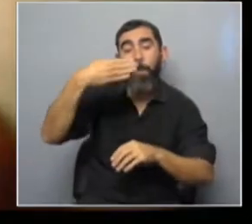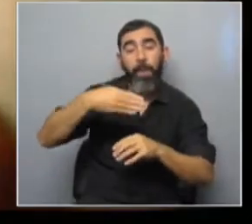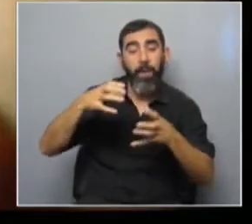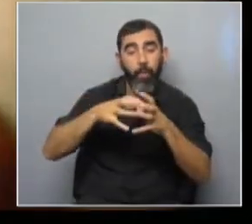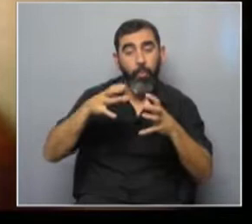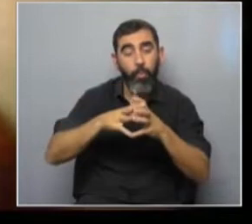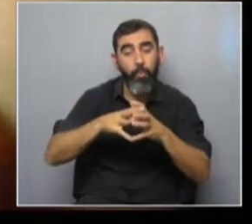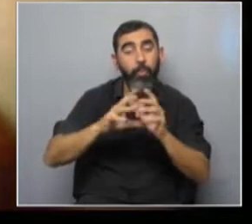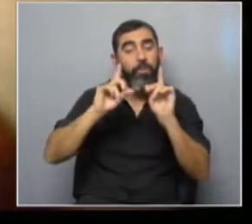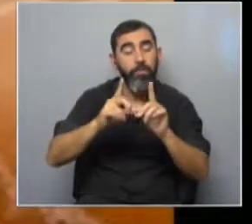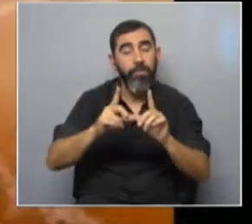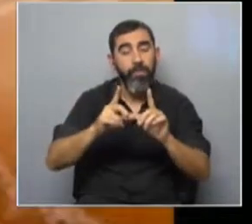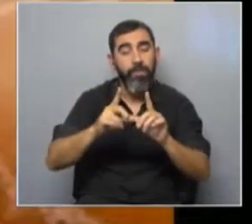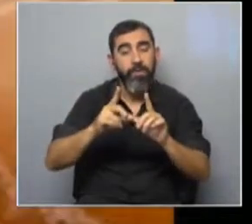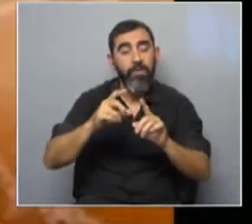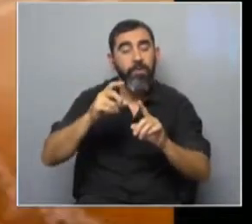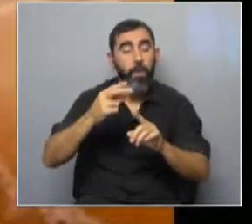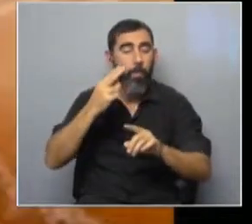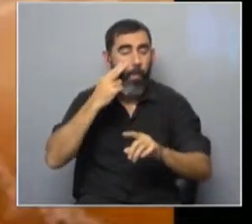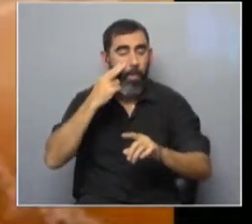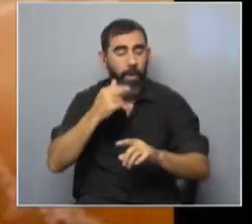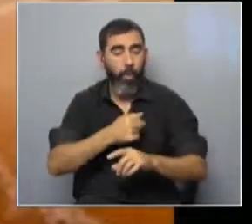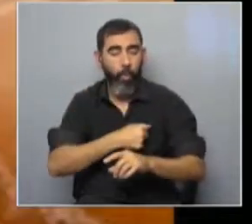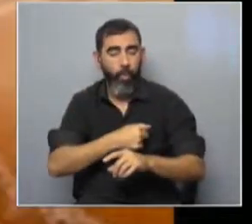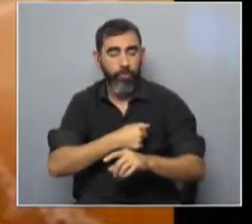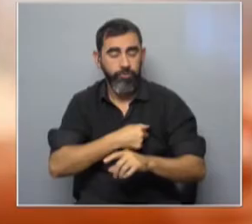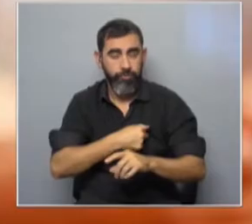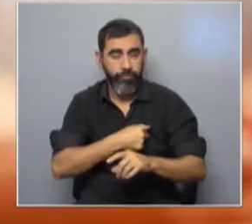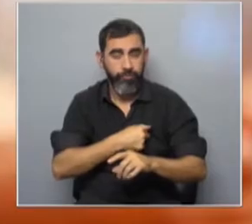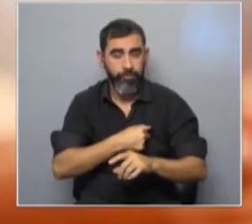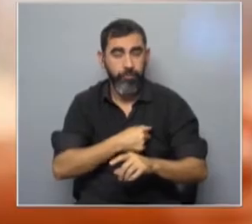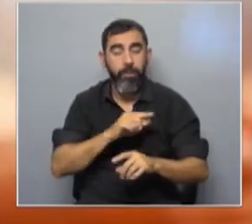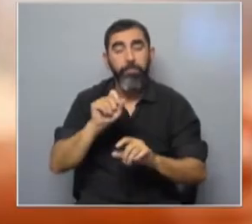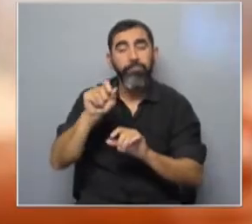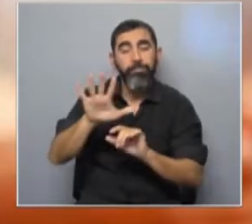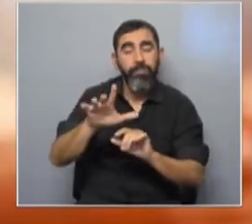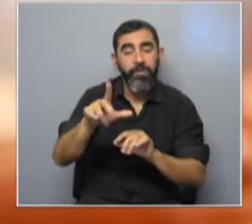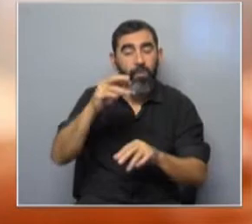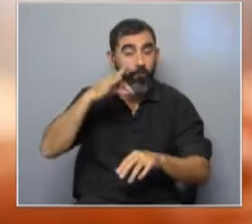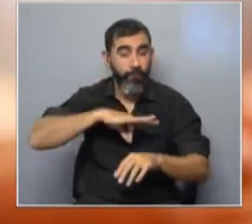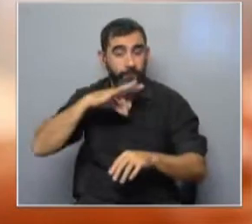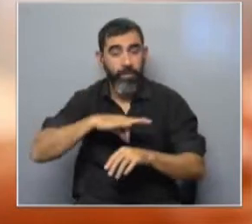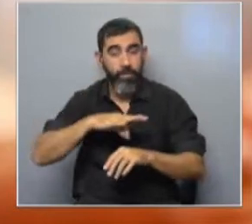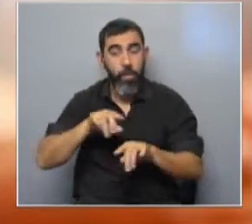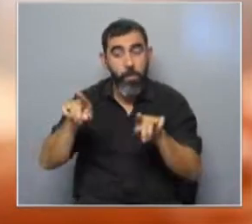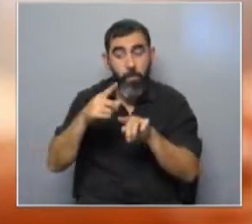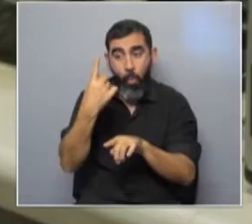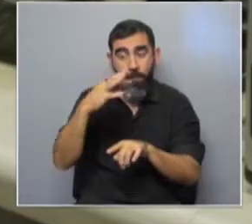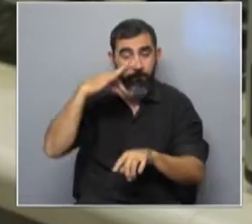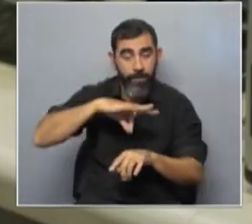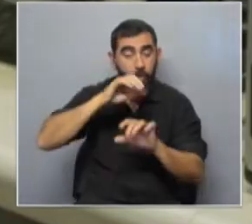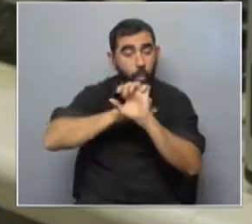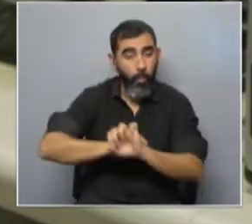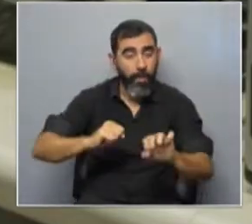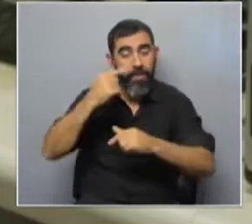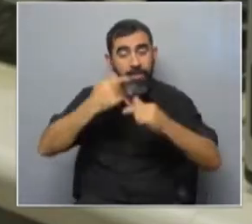una fuerte asociación con lo que son las miocarditis, por ejemplo. Y una característica de estos enterovirus, que un mismo virus puede estar